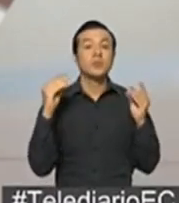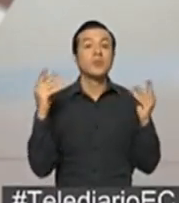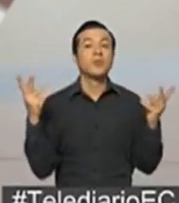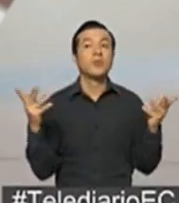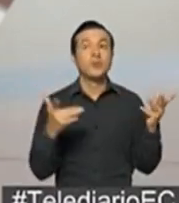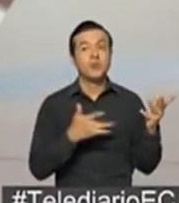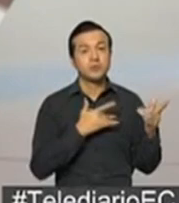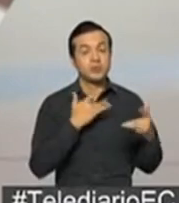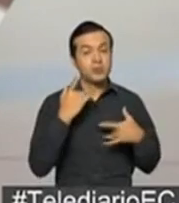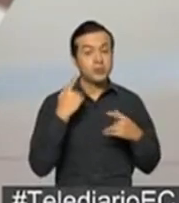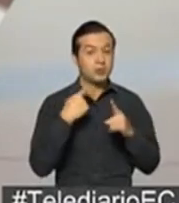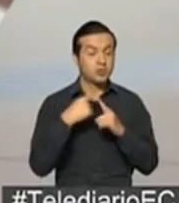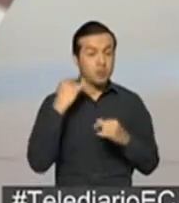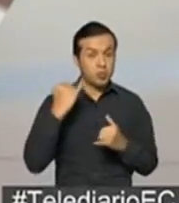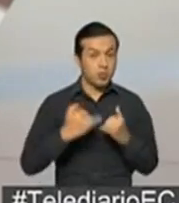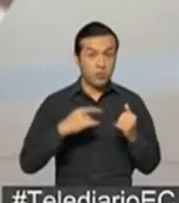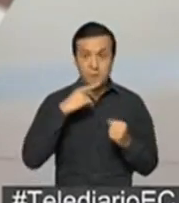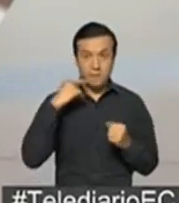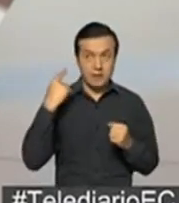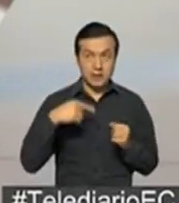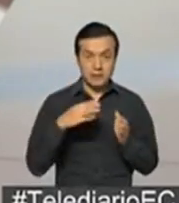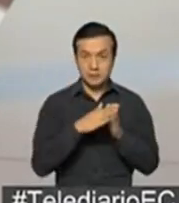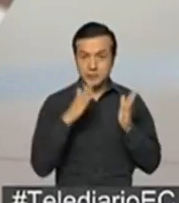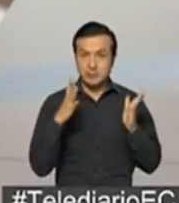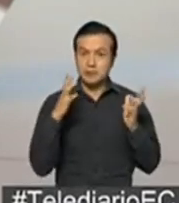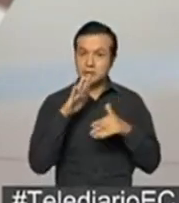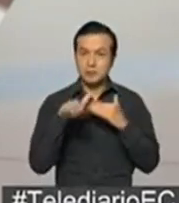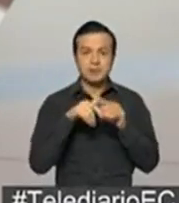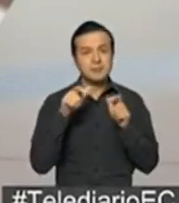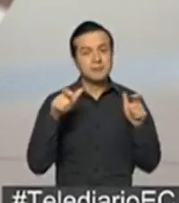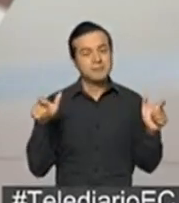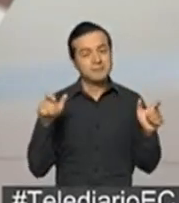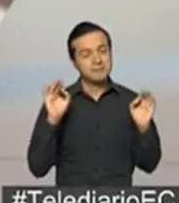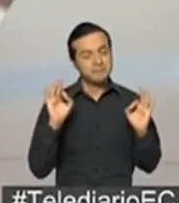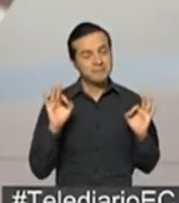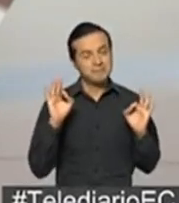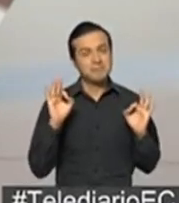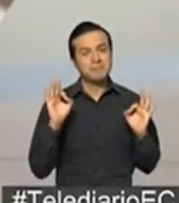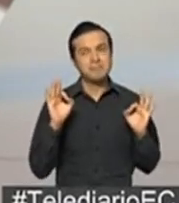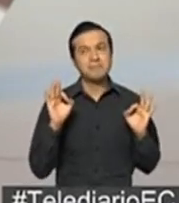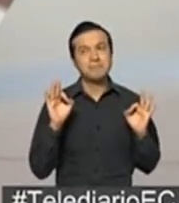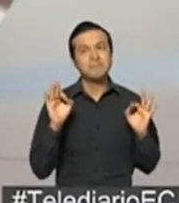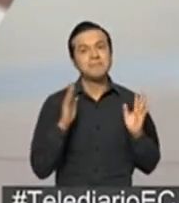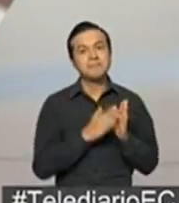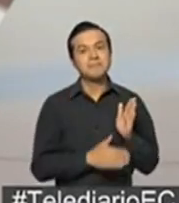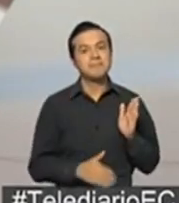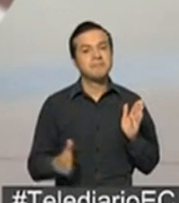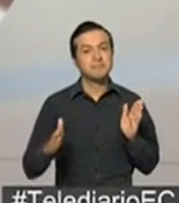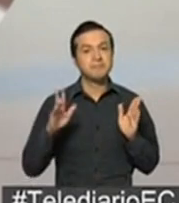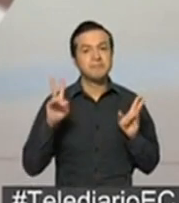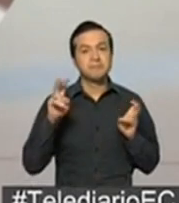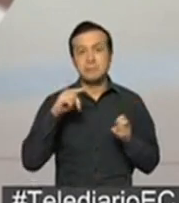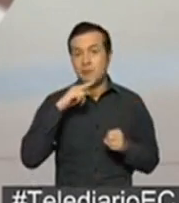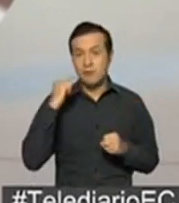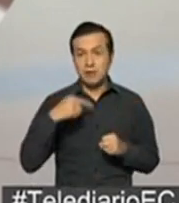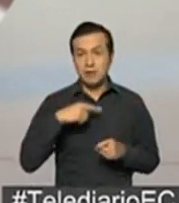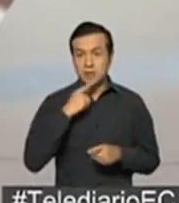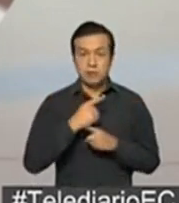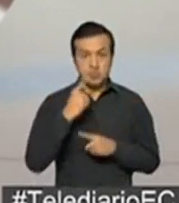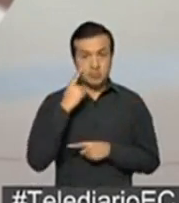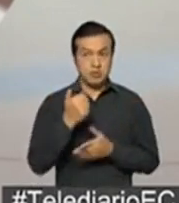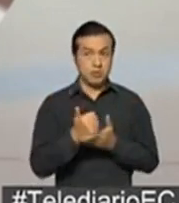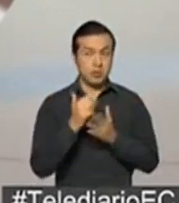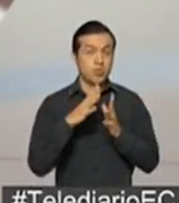y muy optimistas por el último feriado del año. Queremos que cerrar con broche de oro este año, por lo menos en cuanto a feriados, porque eso nos ha